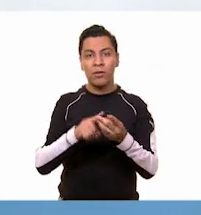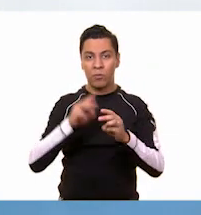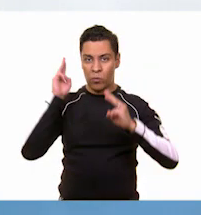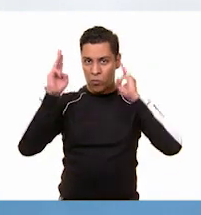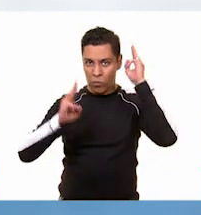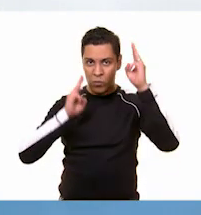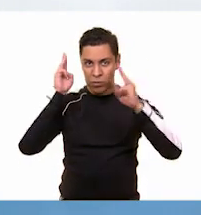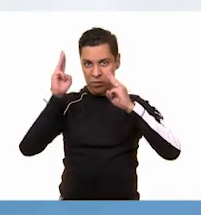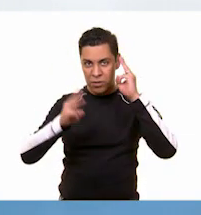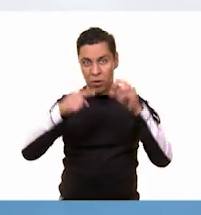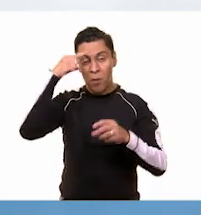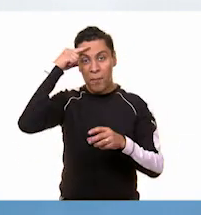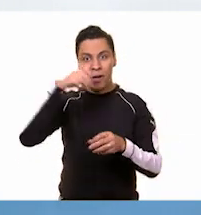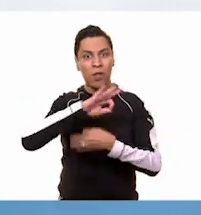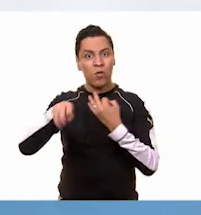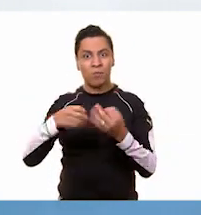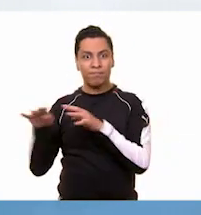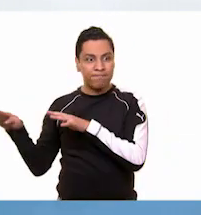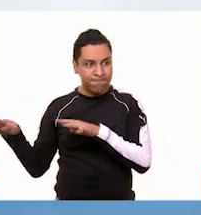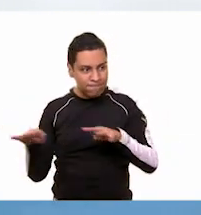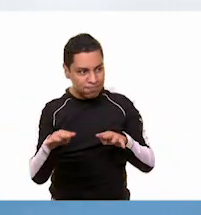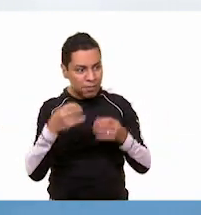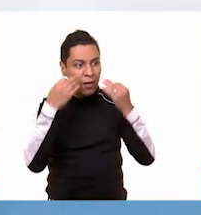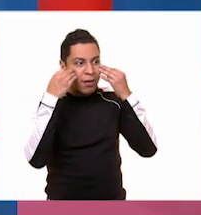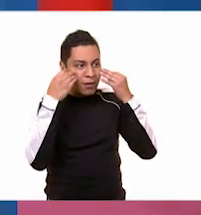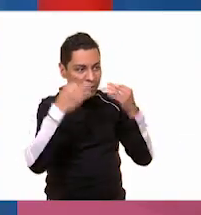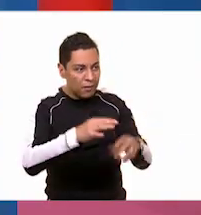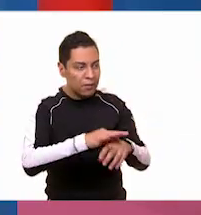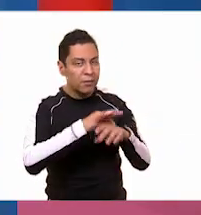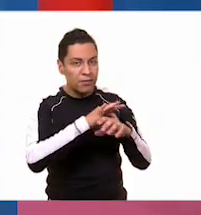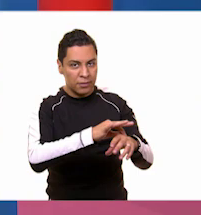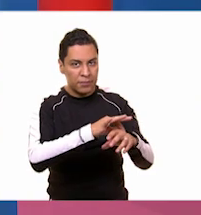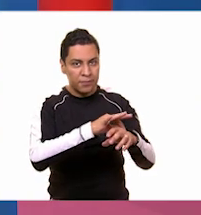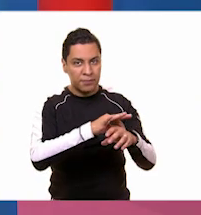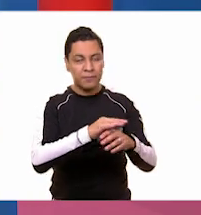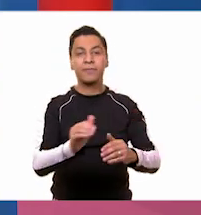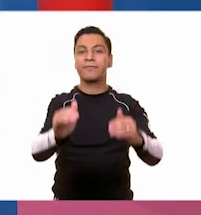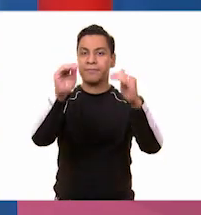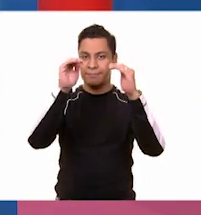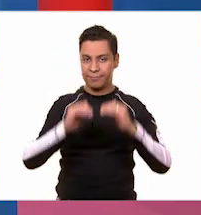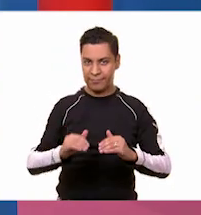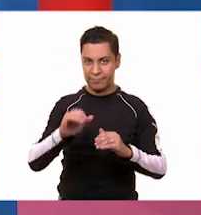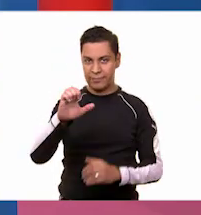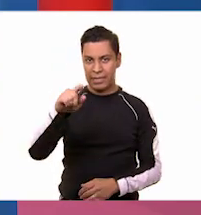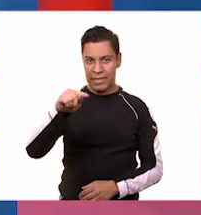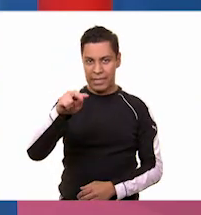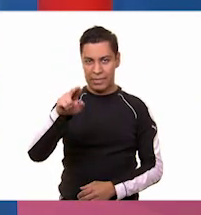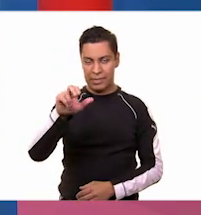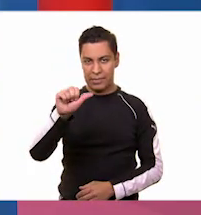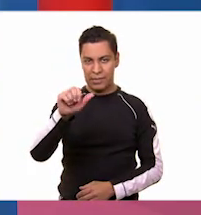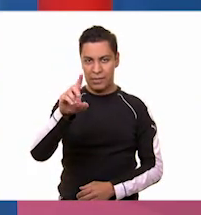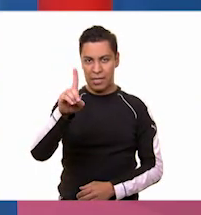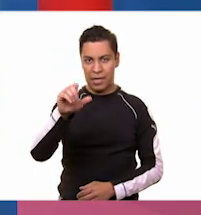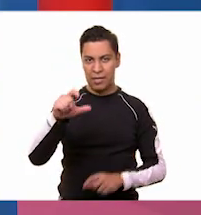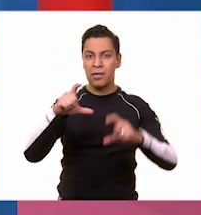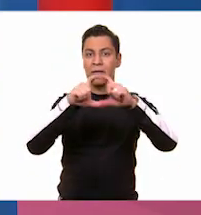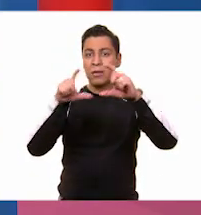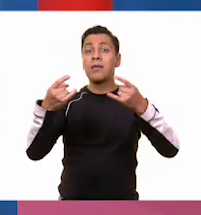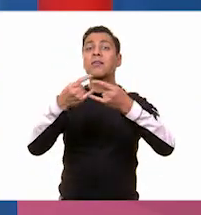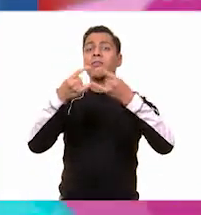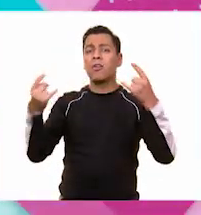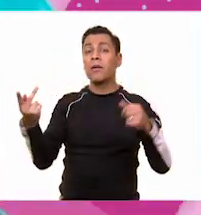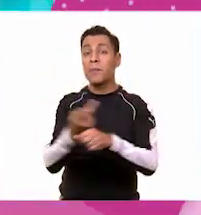su exhibición. ¿Continúas, María? Sí, maestro. Entrada, que son los datos más importantes de la